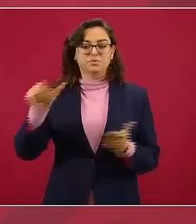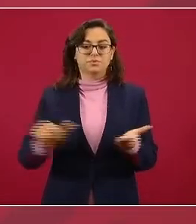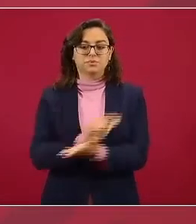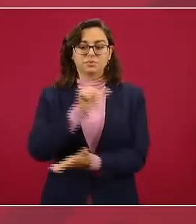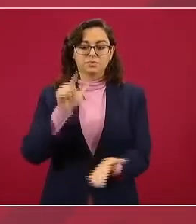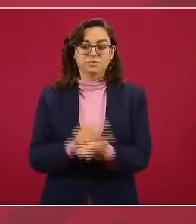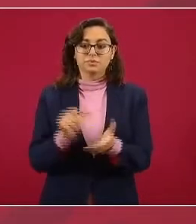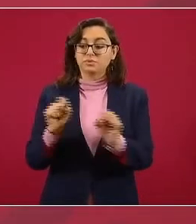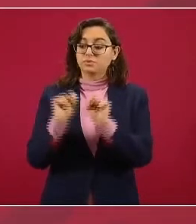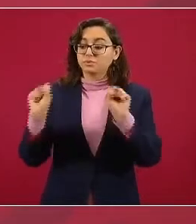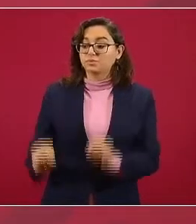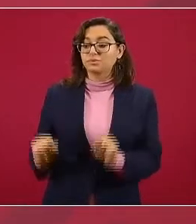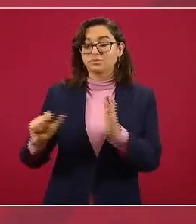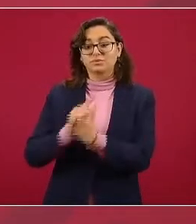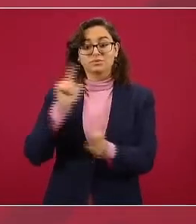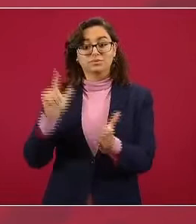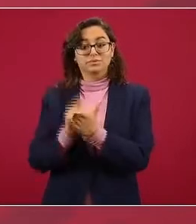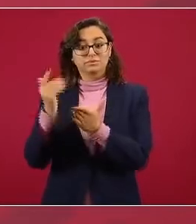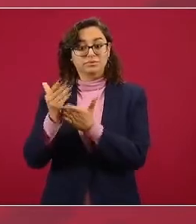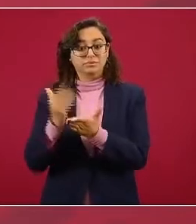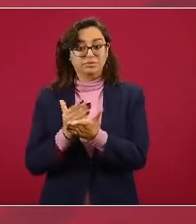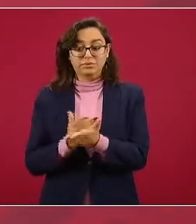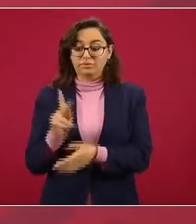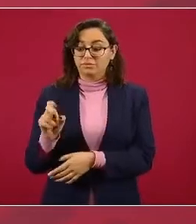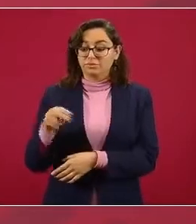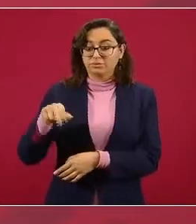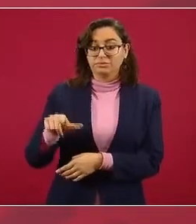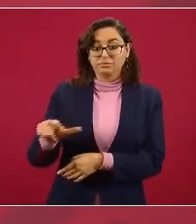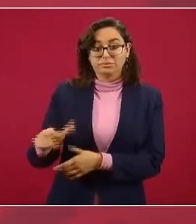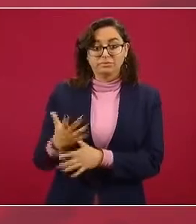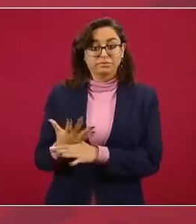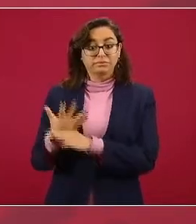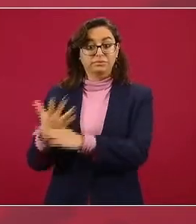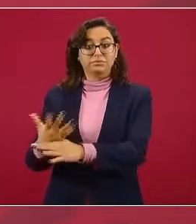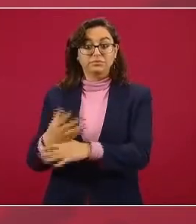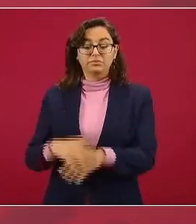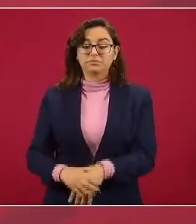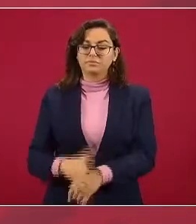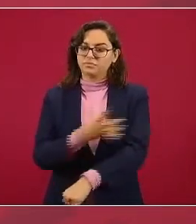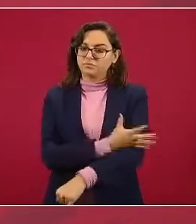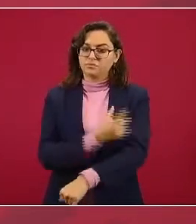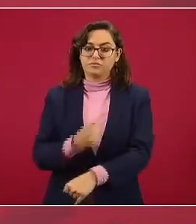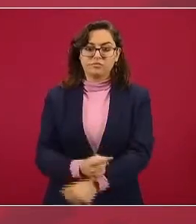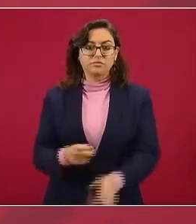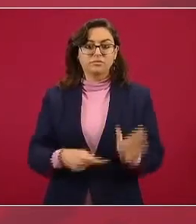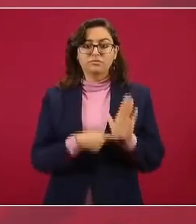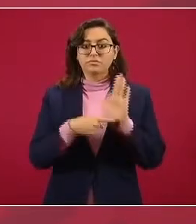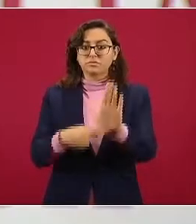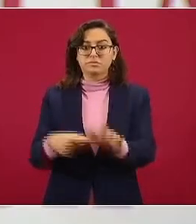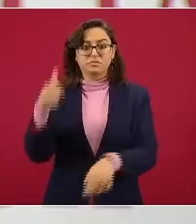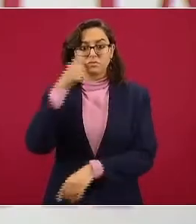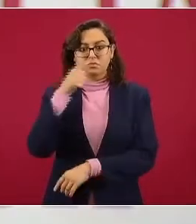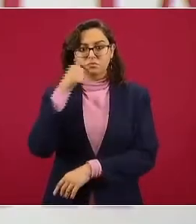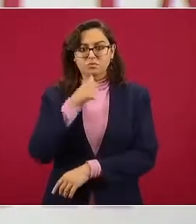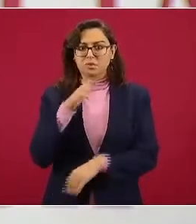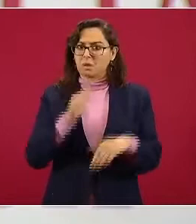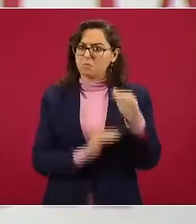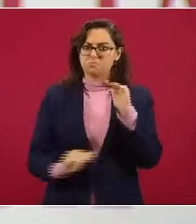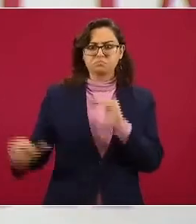nuestro sistema penal tiene exigencias de transparencia incluso superiores a las de Estados Unidos,